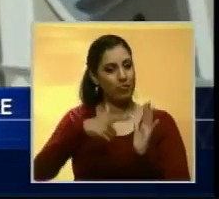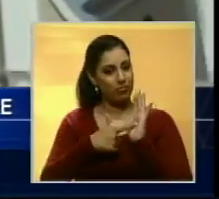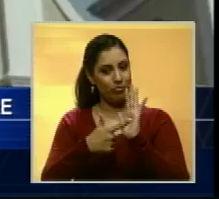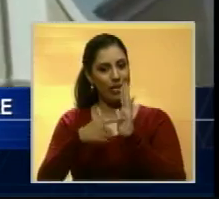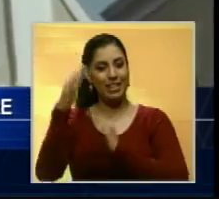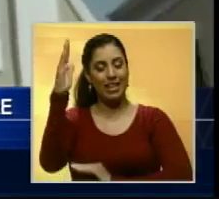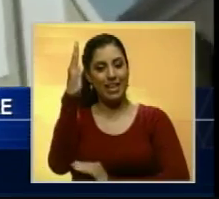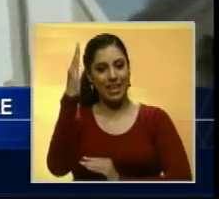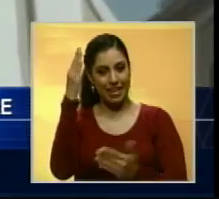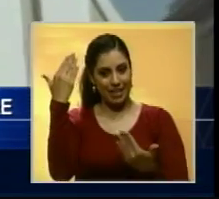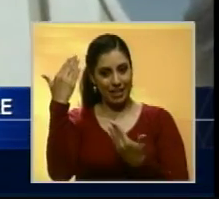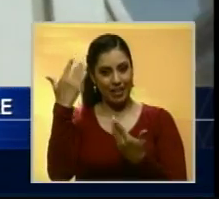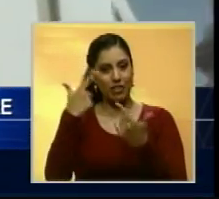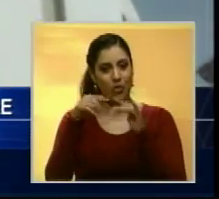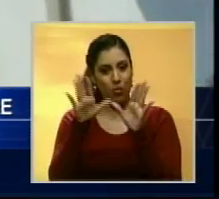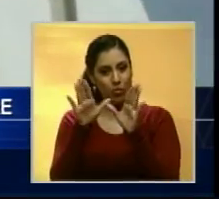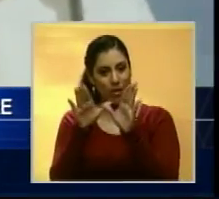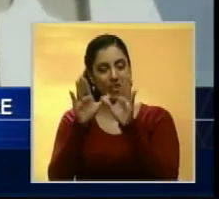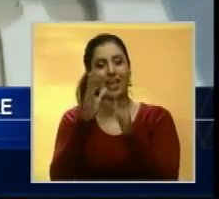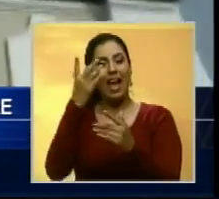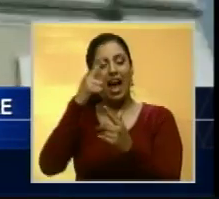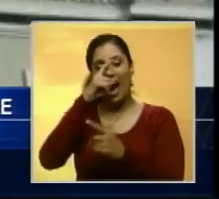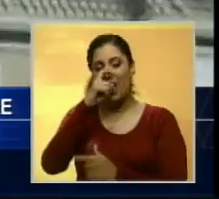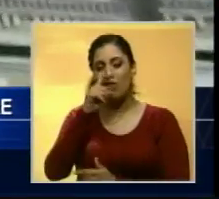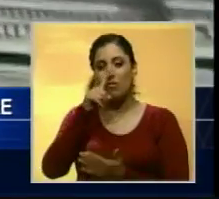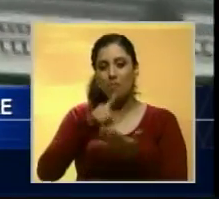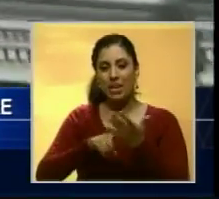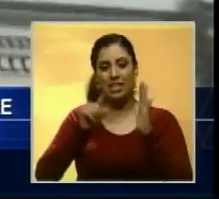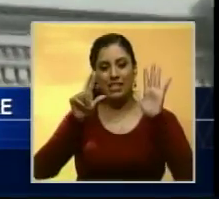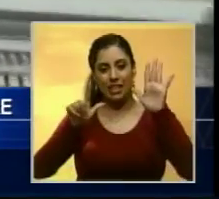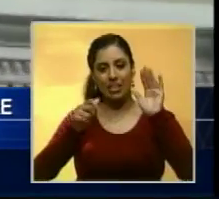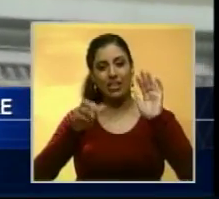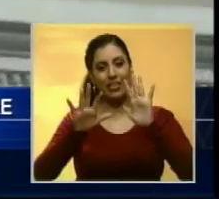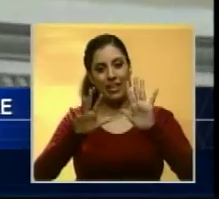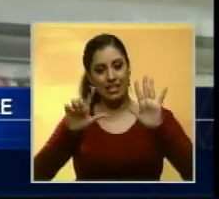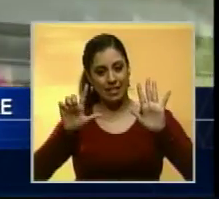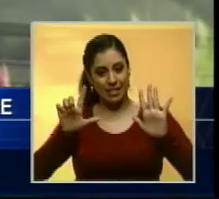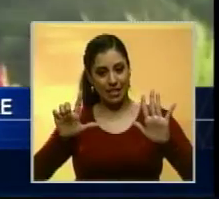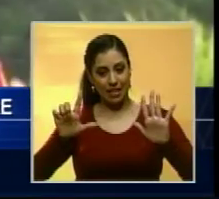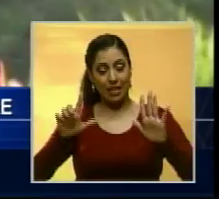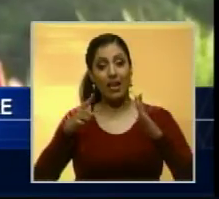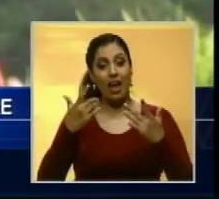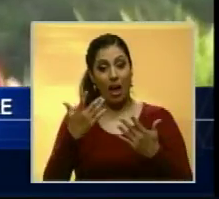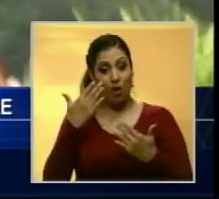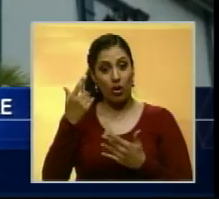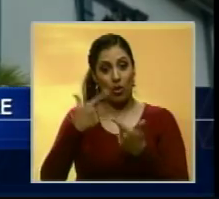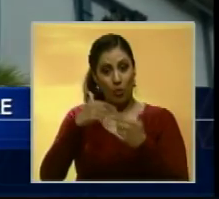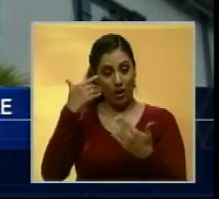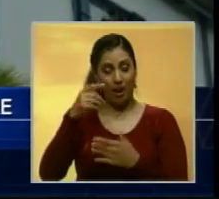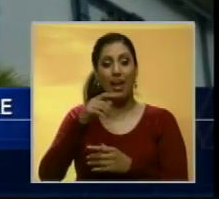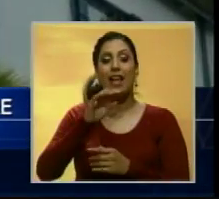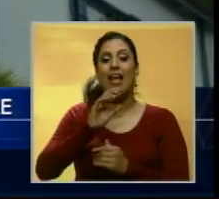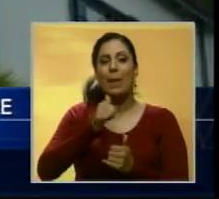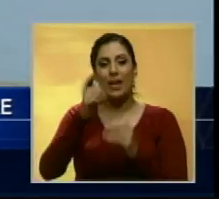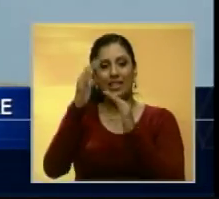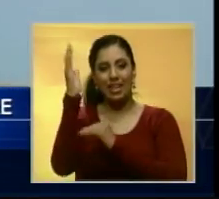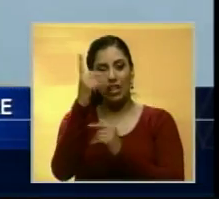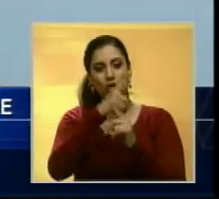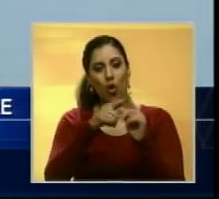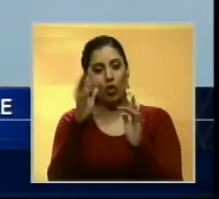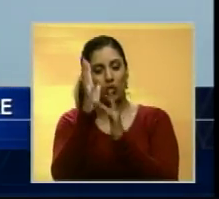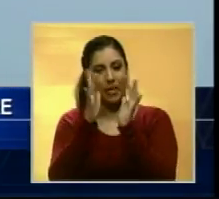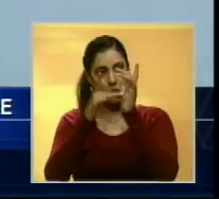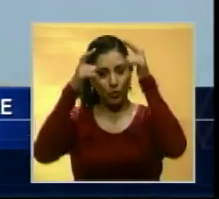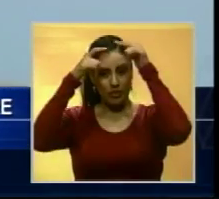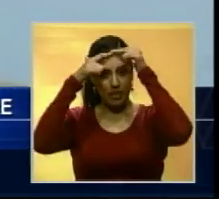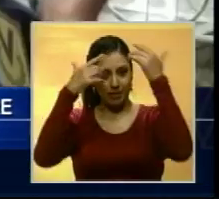en la iglesia San Miguel Arcángel, que data del año 1717, el Calvario, la Ermita y el